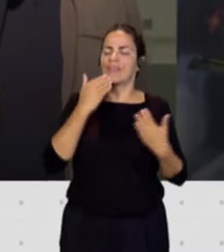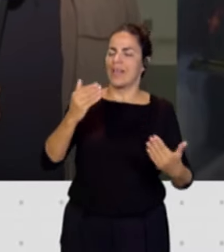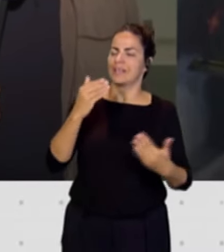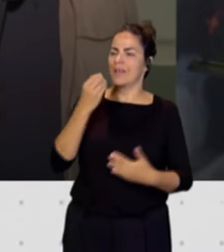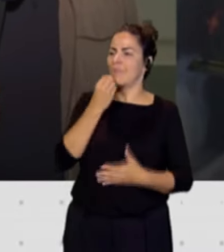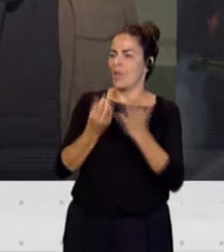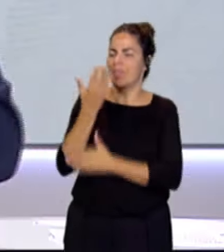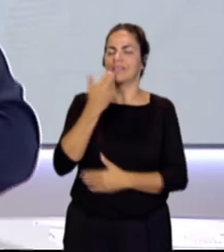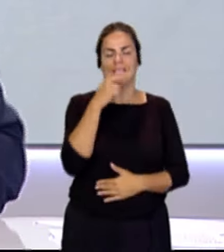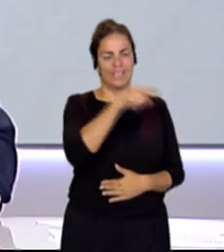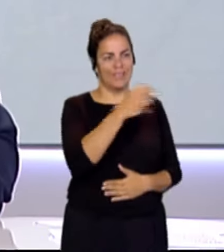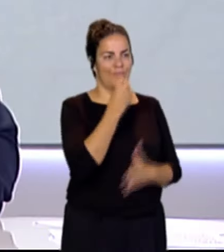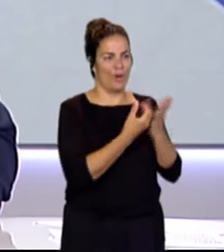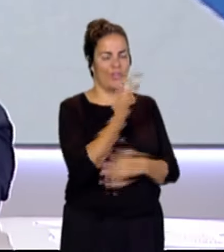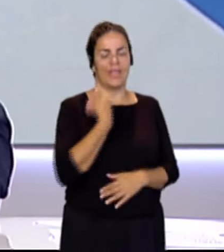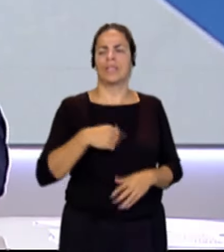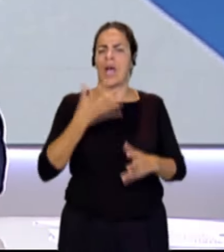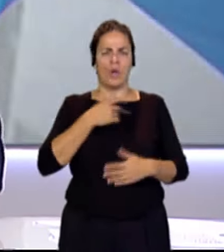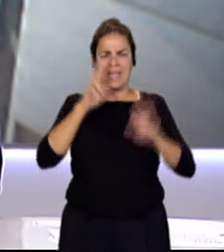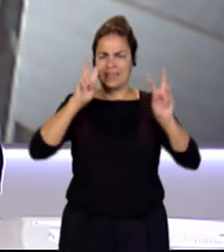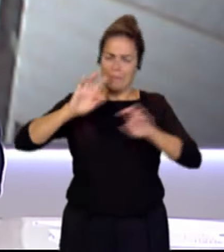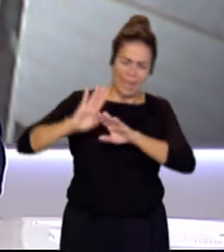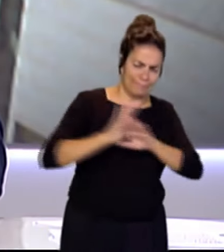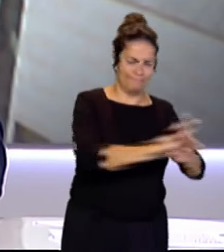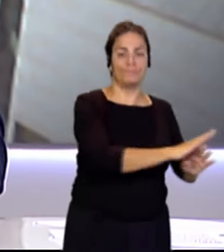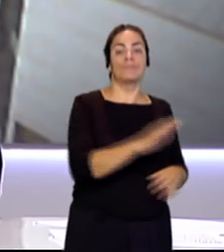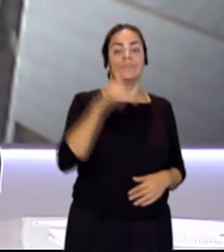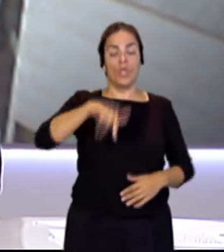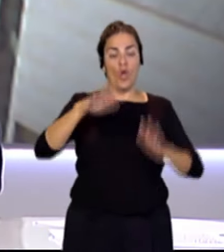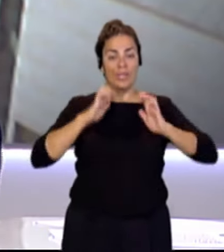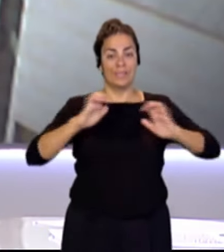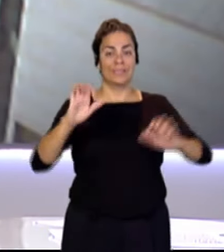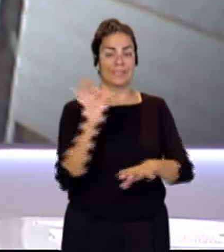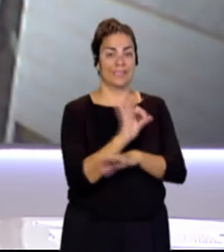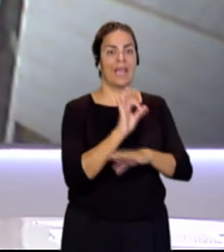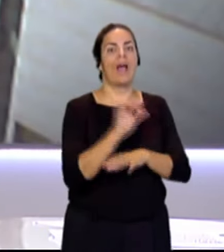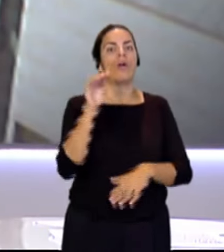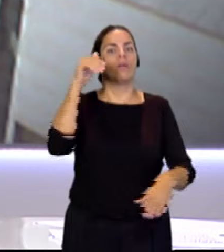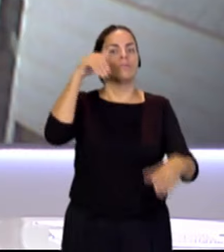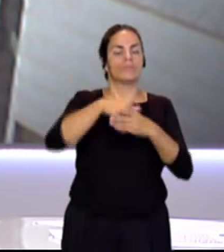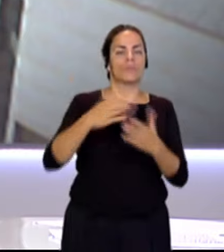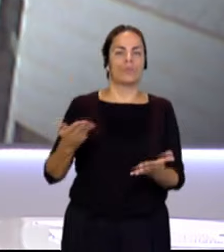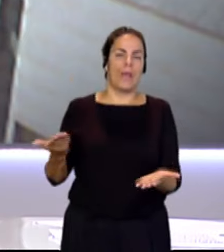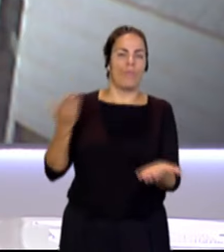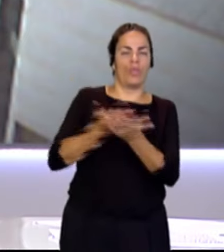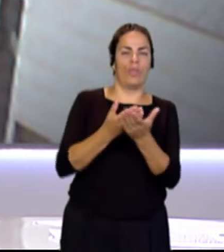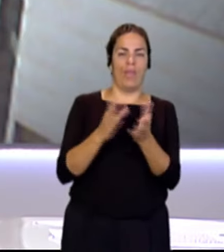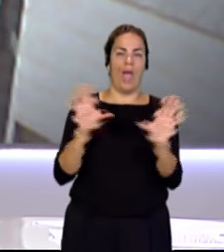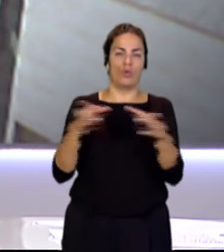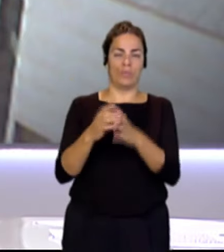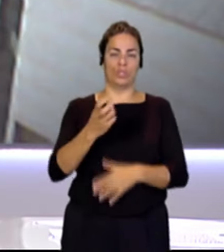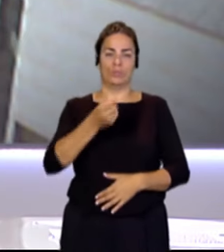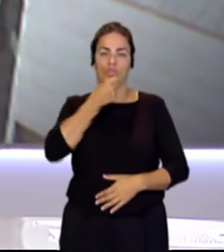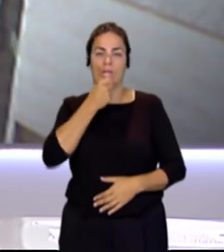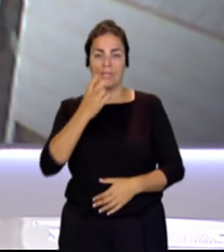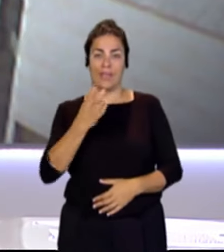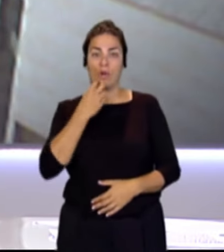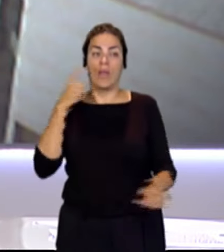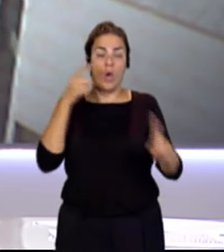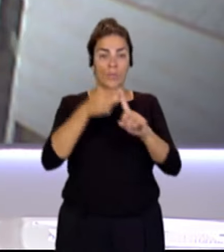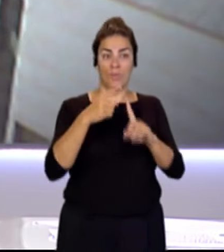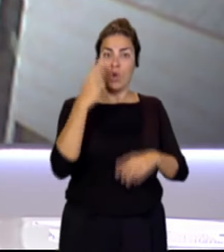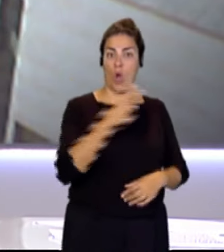Buenos días Buenos cambiamos totalmente de asunto hoy en el senado se va a votar una moción de la agrupación socialista gomera para que los compromisos de la